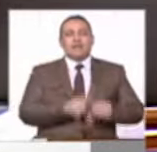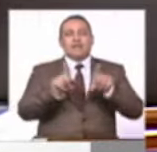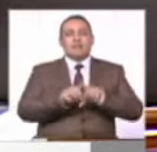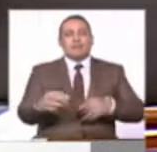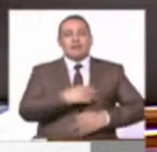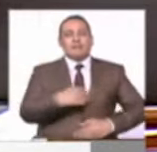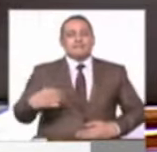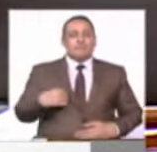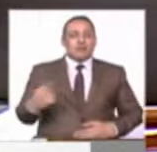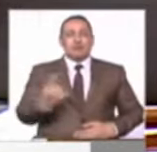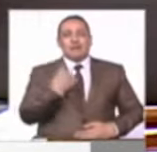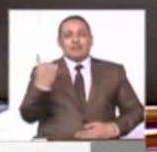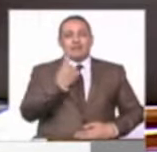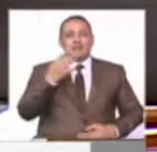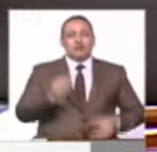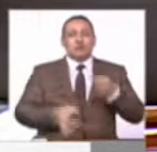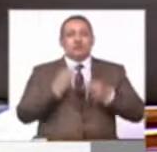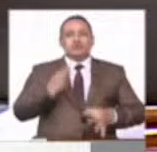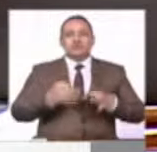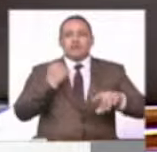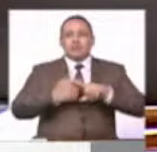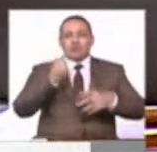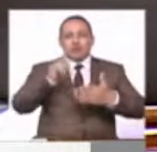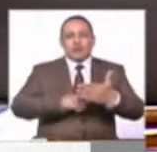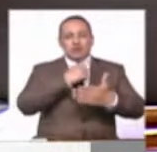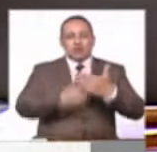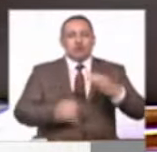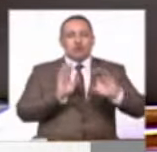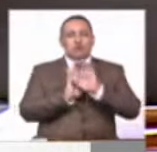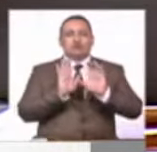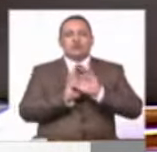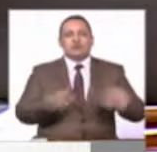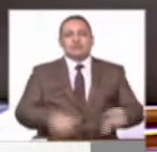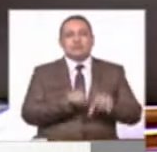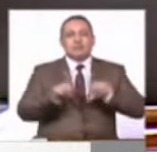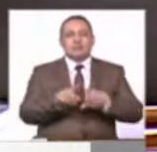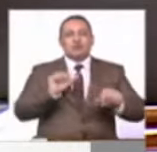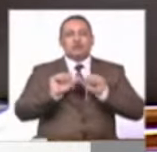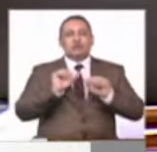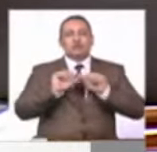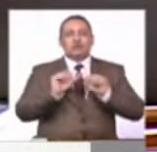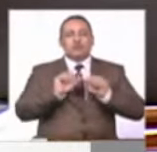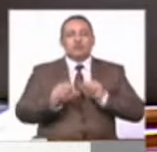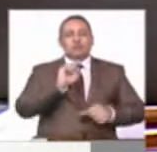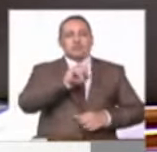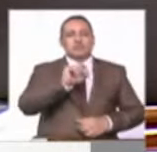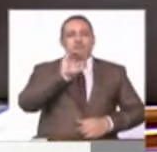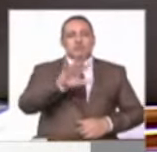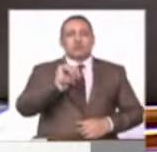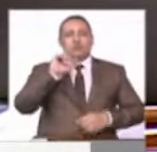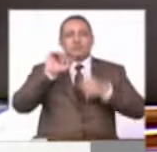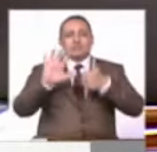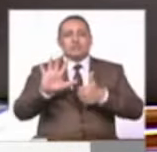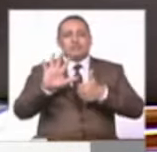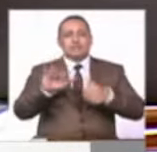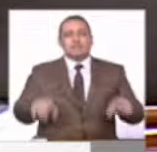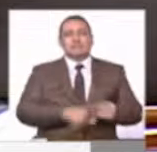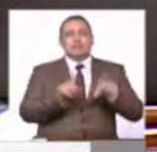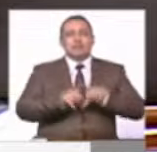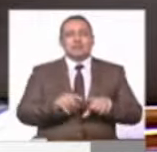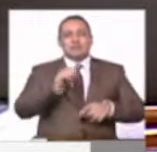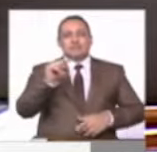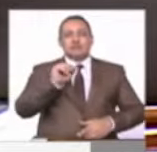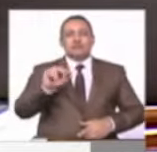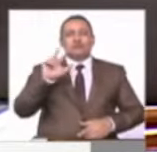la junta Nacional de justicia por infracción constitucional de los artículos 156 inciso